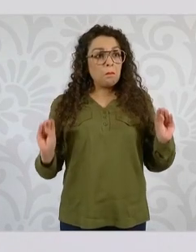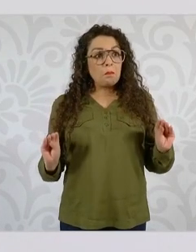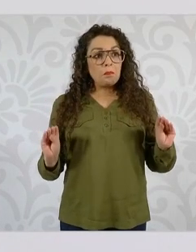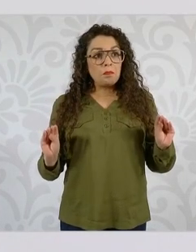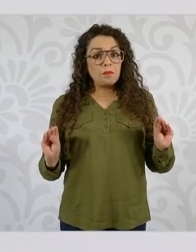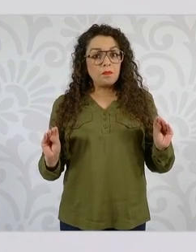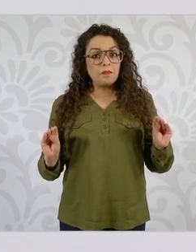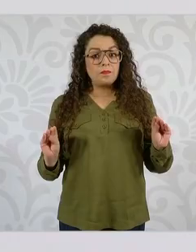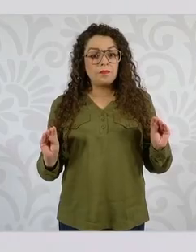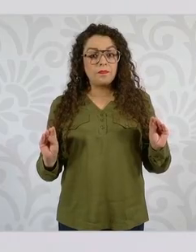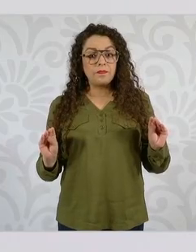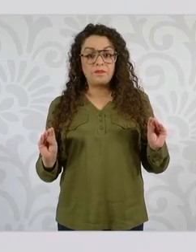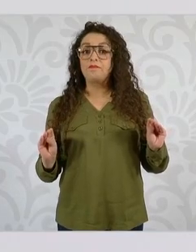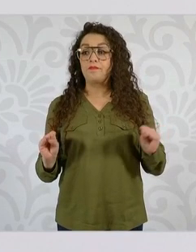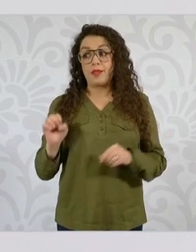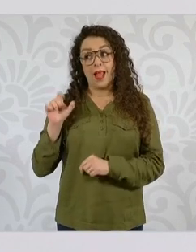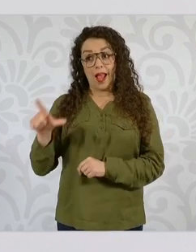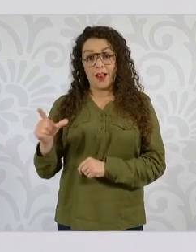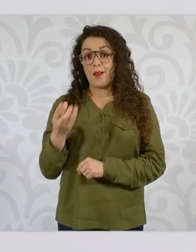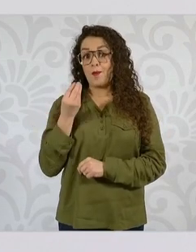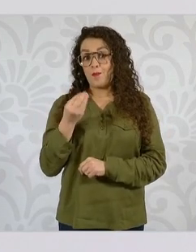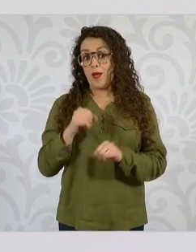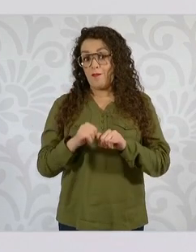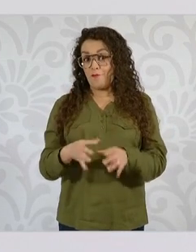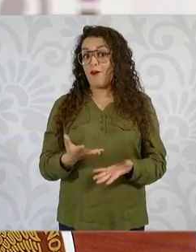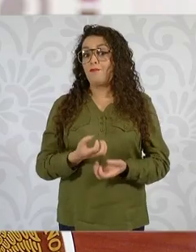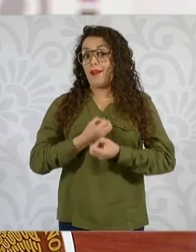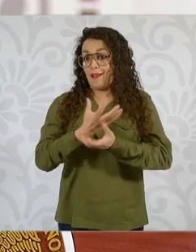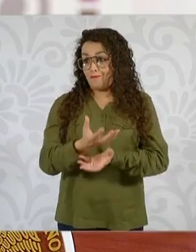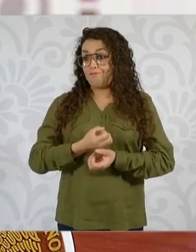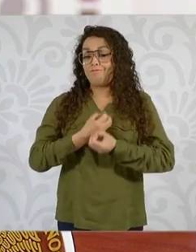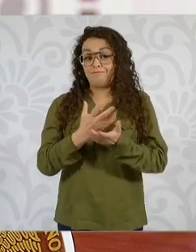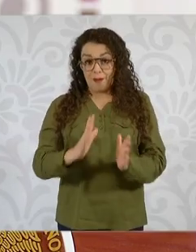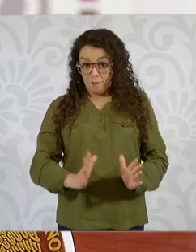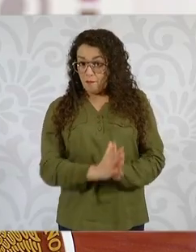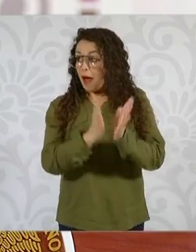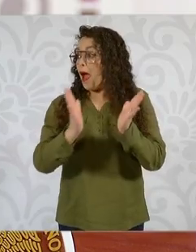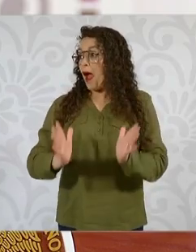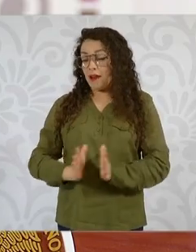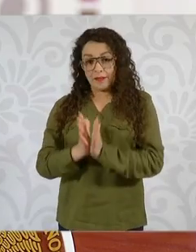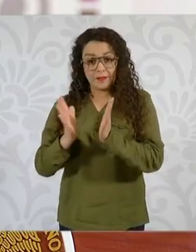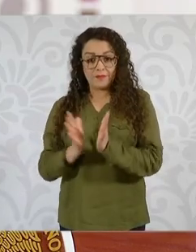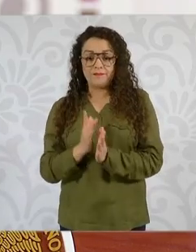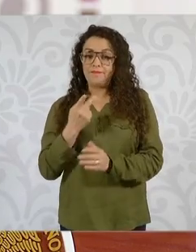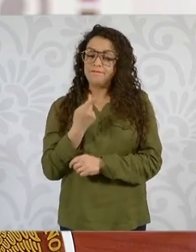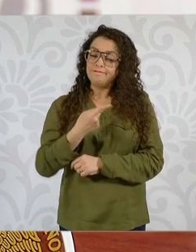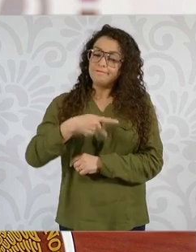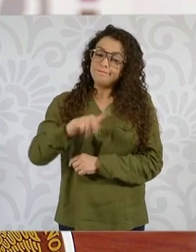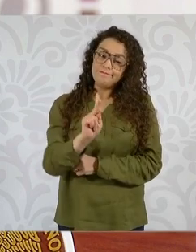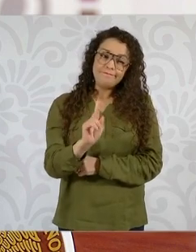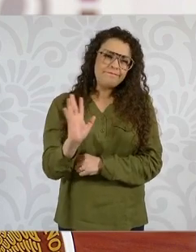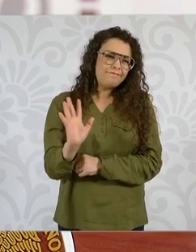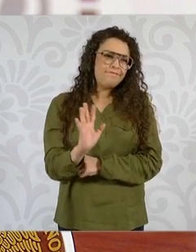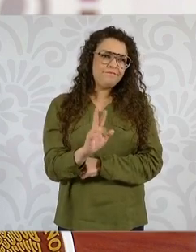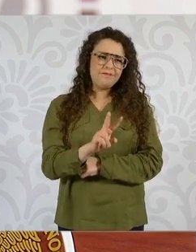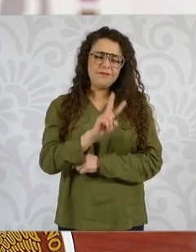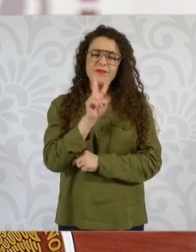no, si ha estado muy comunicativo el asunto es que la verdad es que el pueblo de México